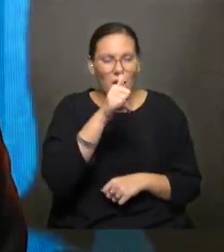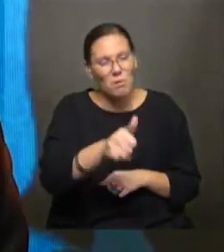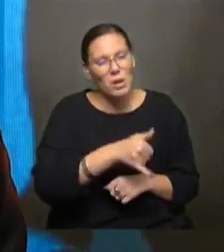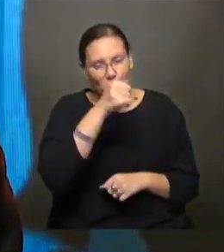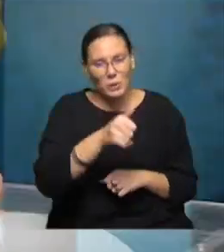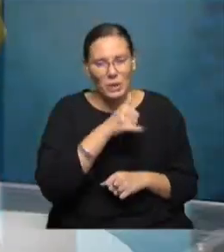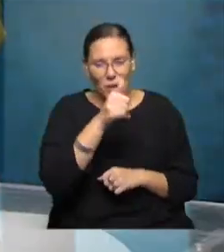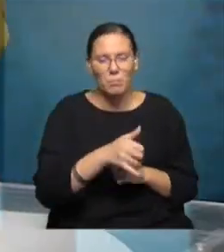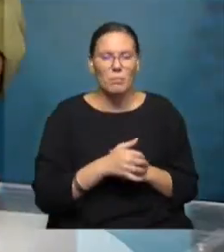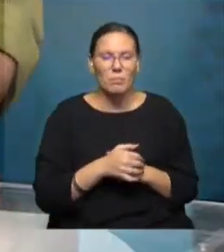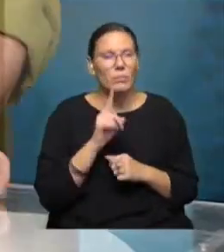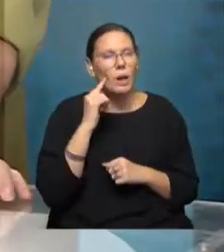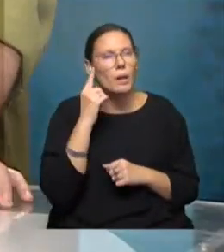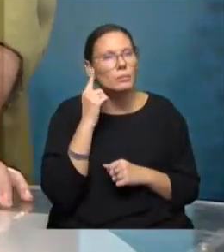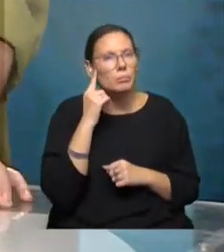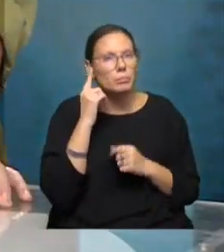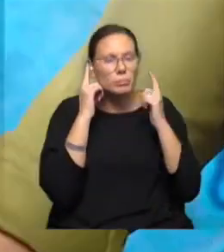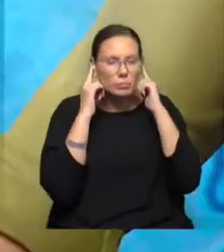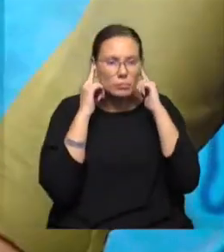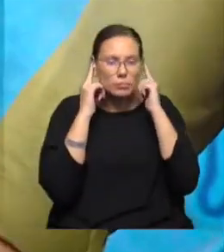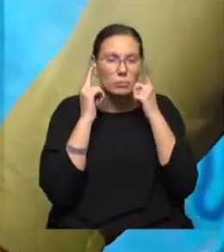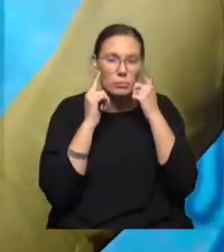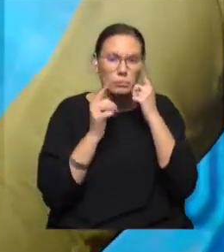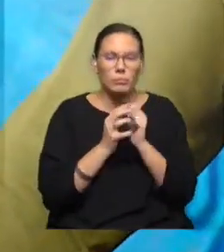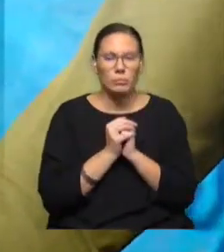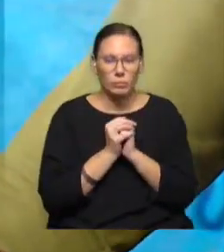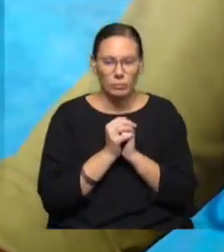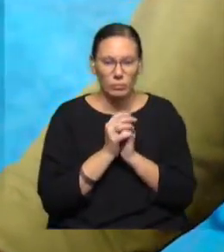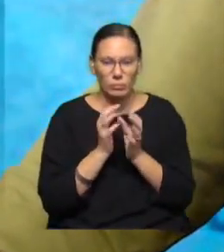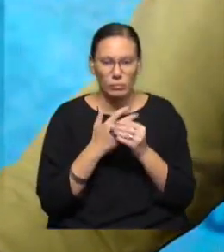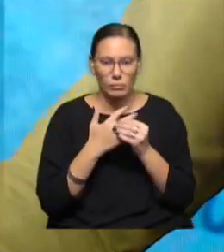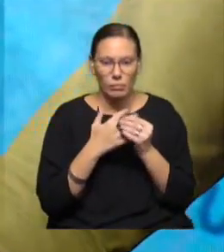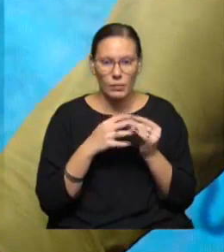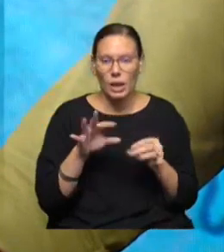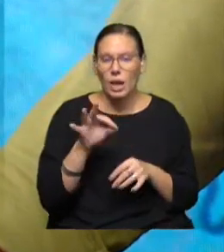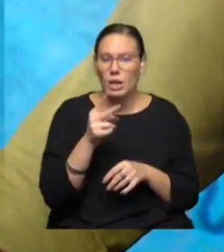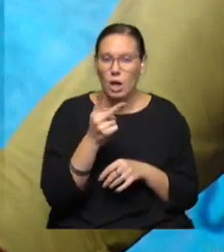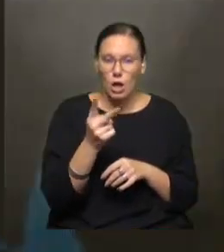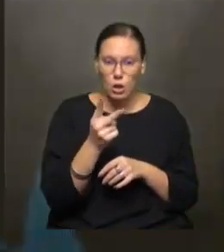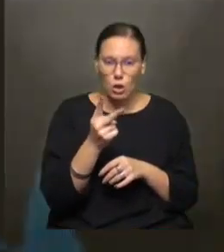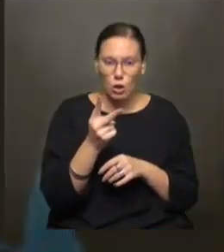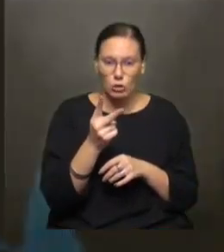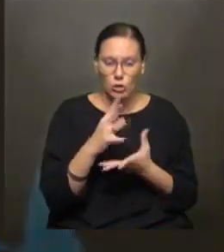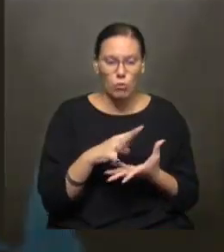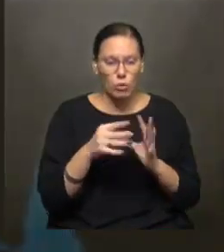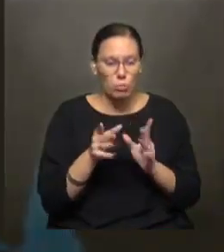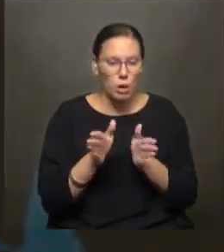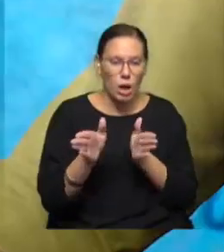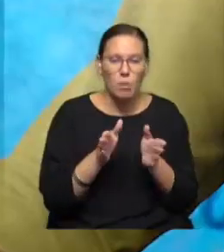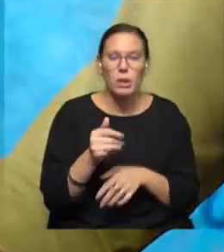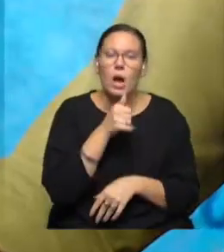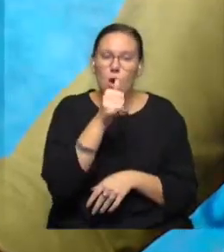Diego me quedo pensando en que elegís dos puntos para contar la historia ahí hay